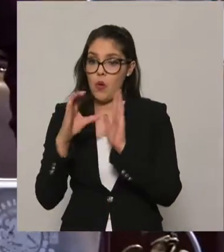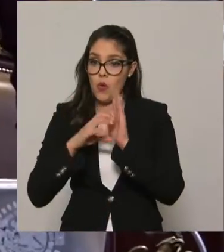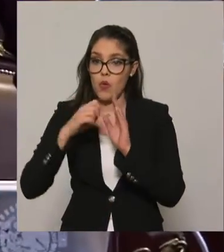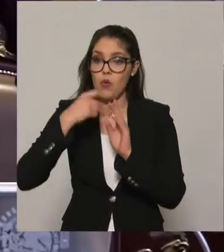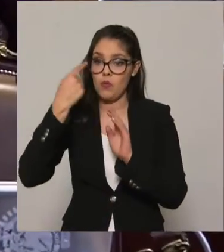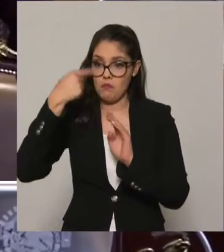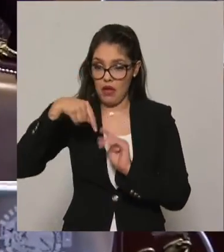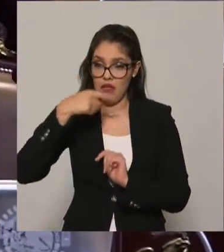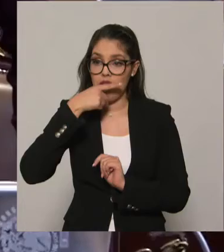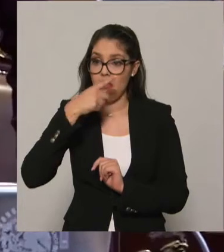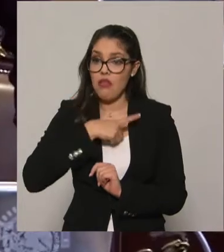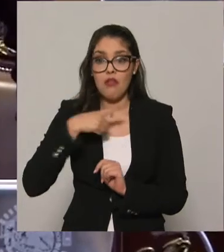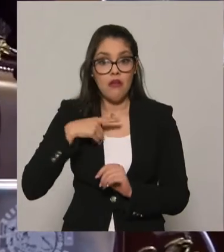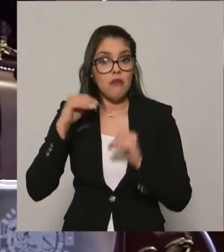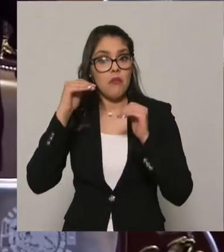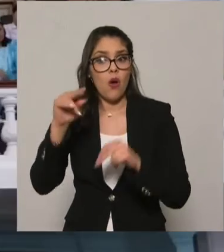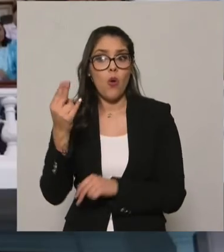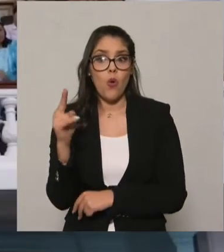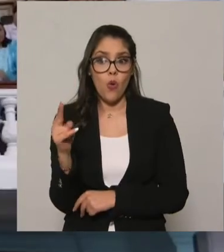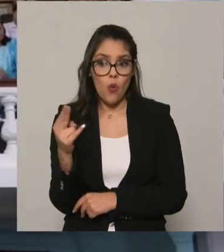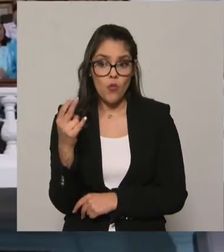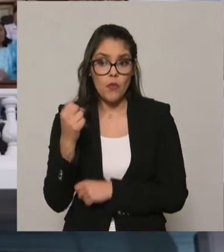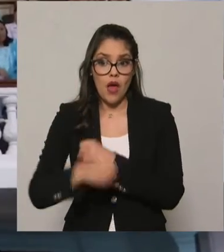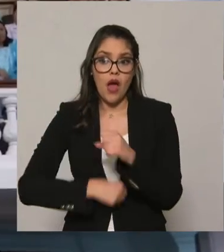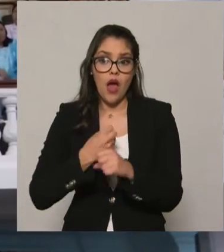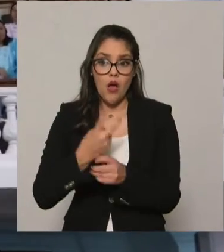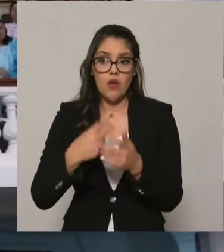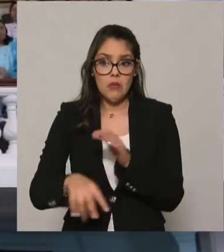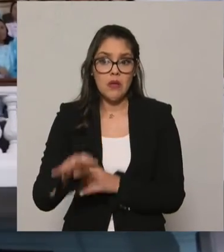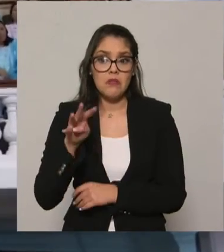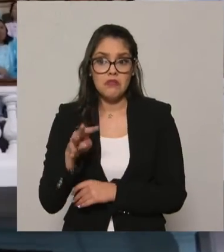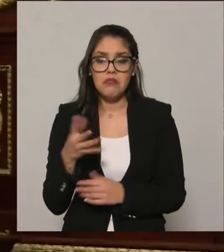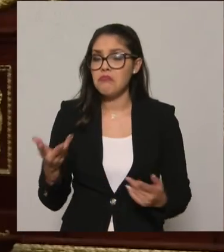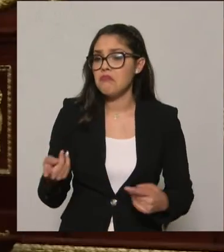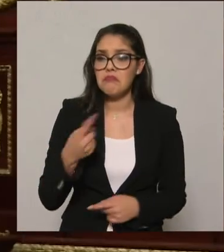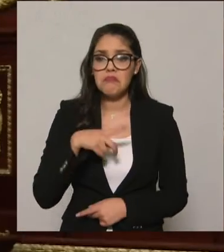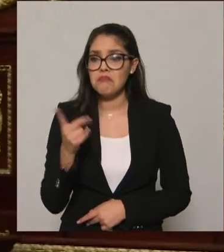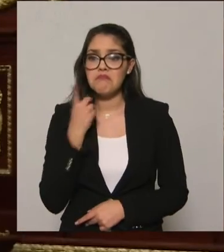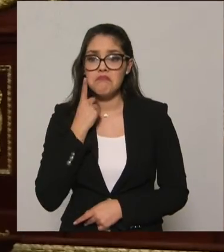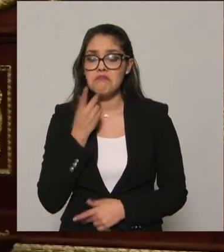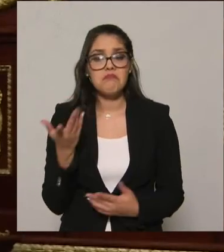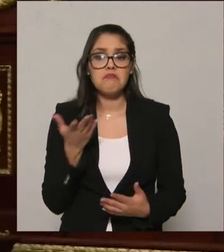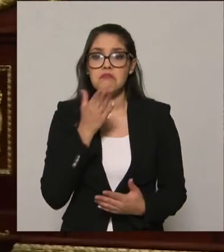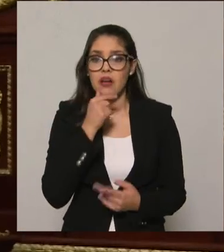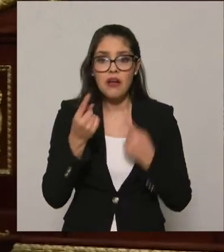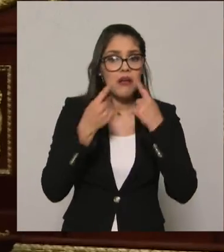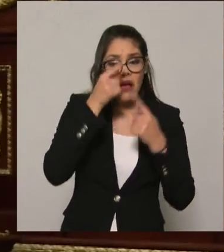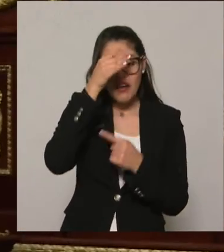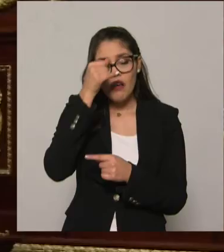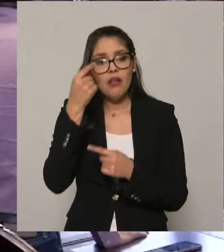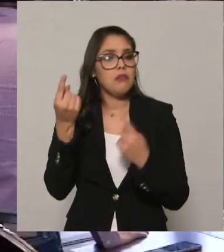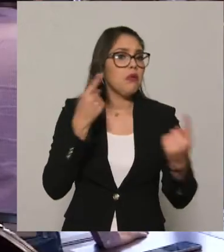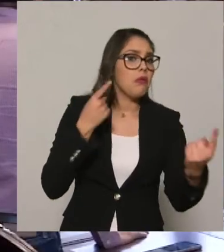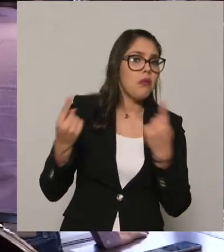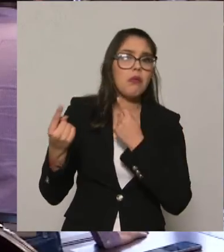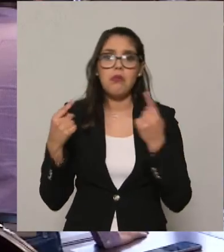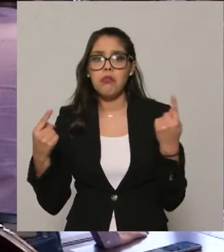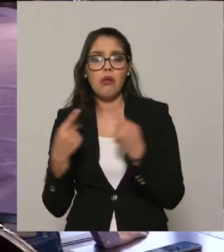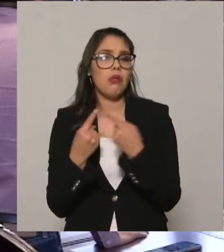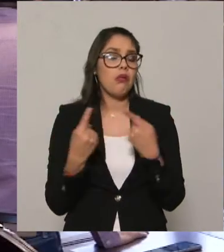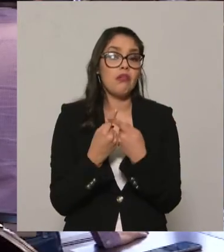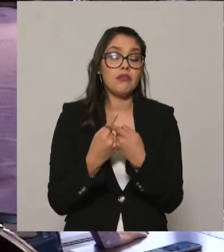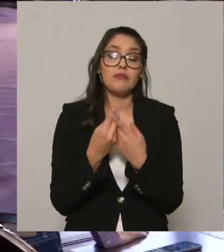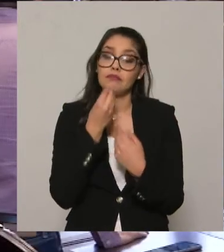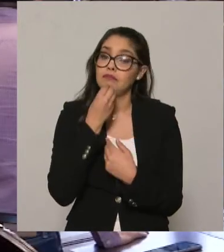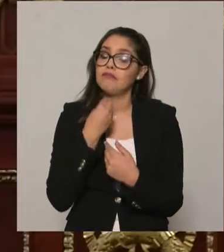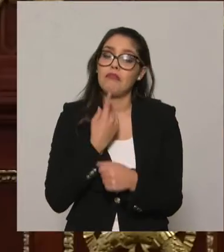estar en noviembre de este año, pero los legisladores no lograron ponerse de acuerdo y ahora será hasta